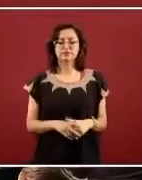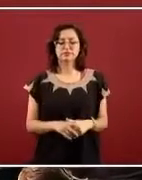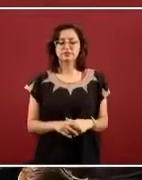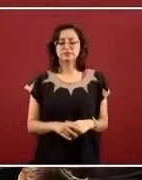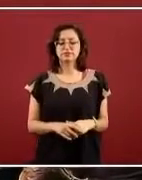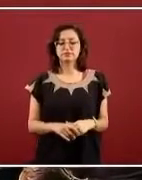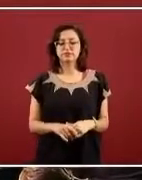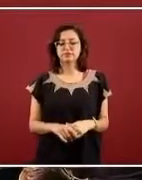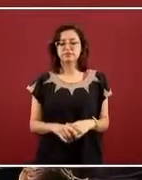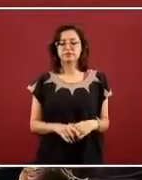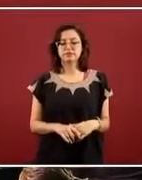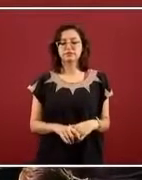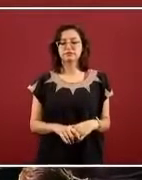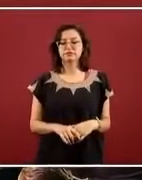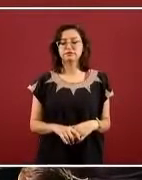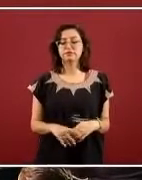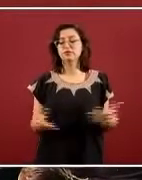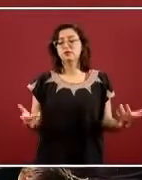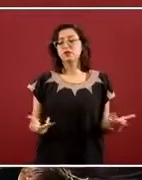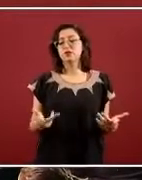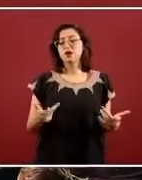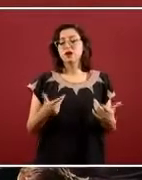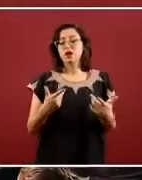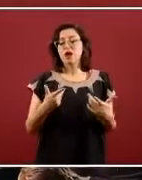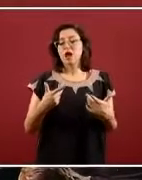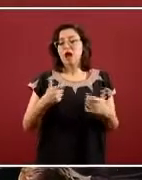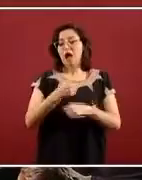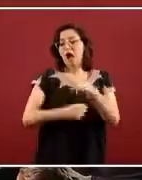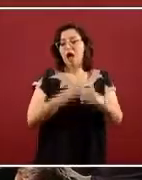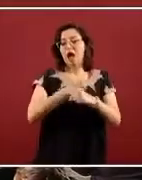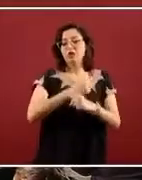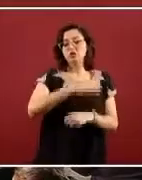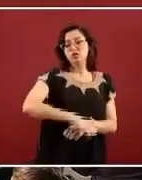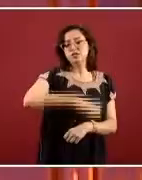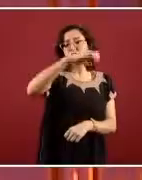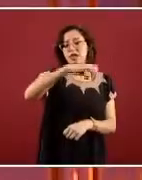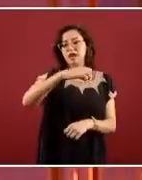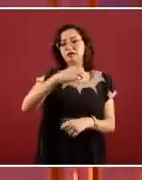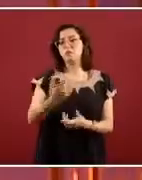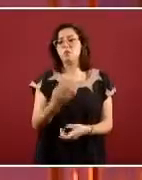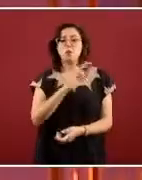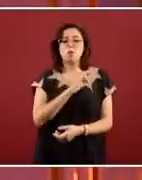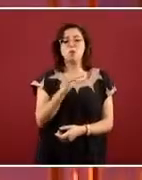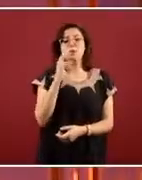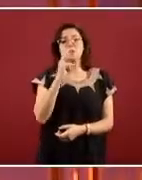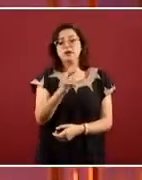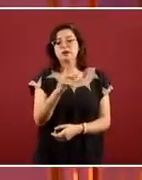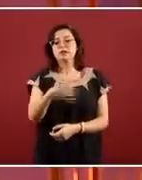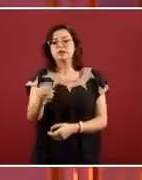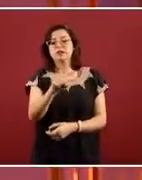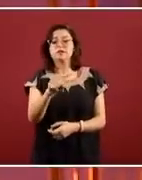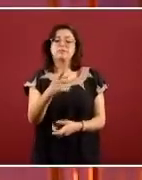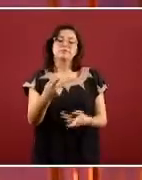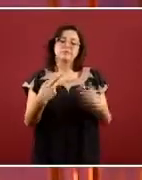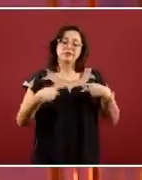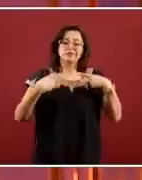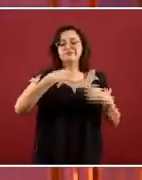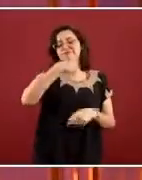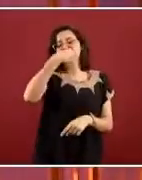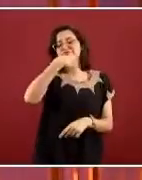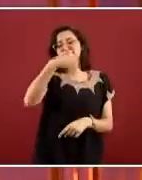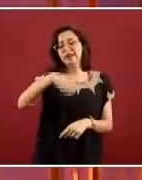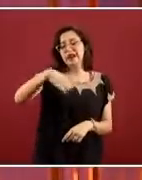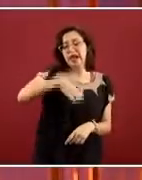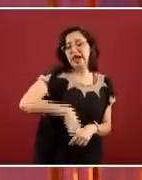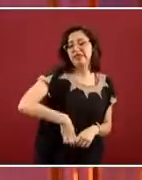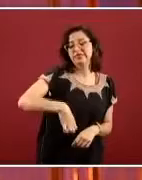La distribución de casos por grupo de edad. Podemos seguir apreciando cómo son los grupos de edad en la medida que se va